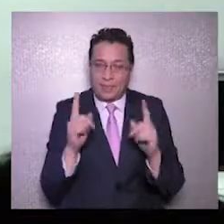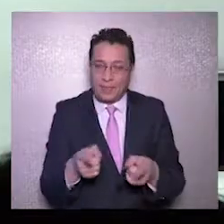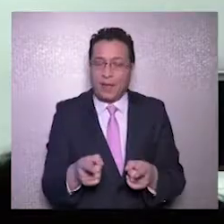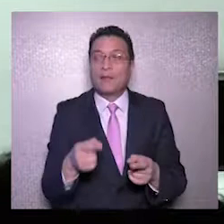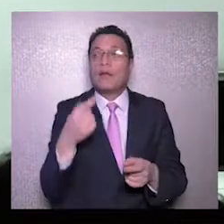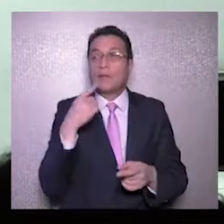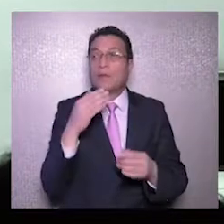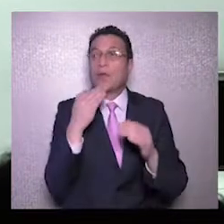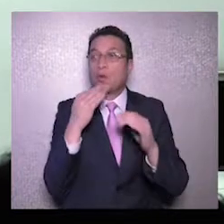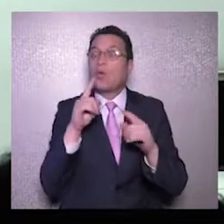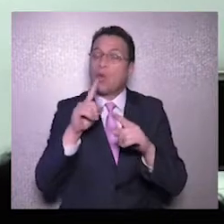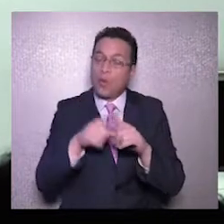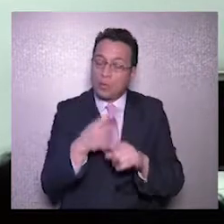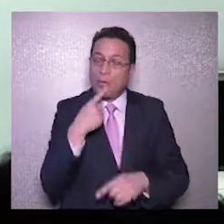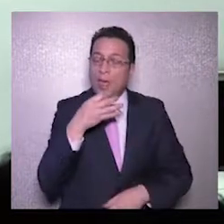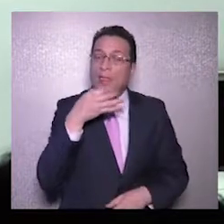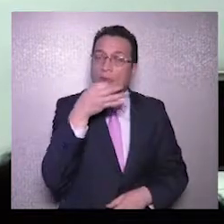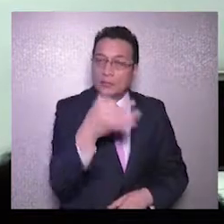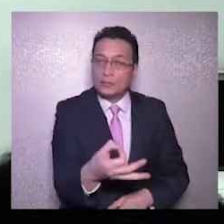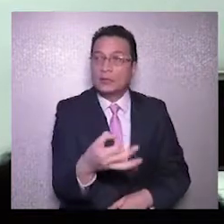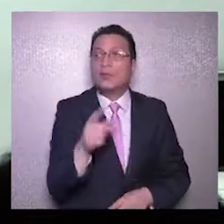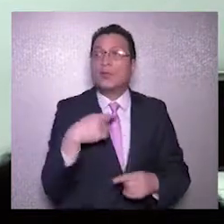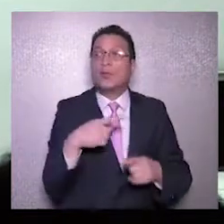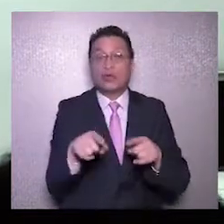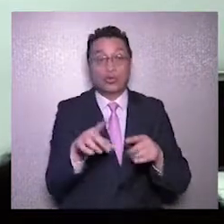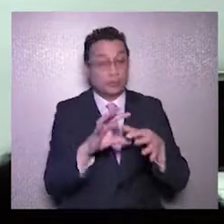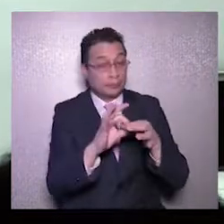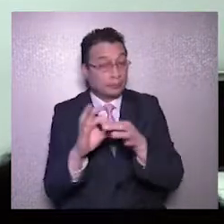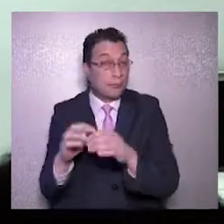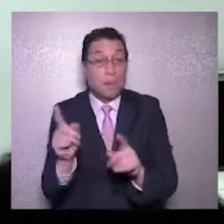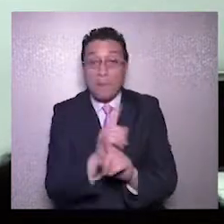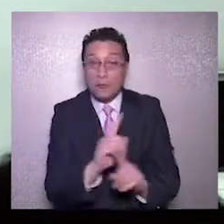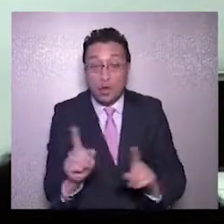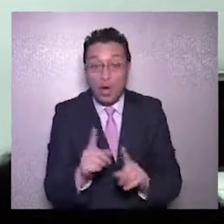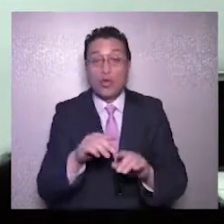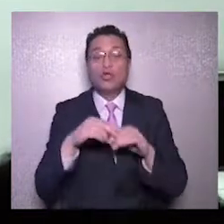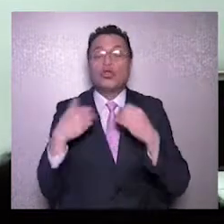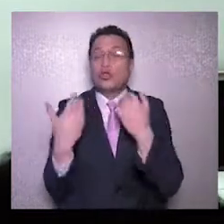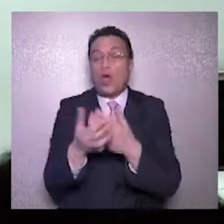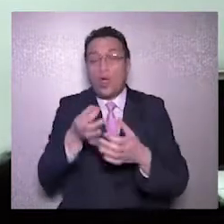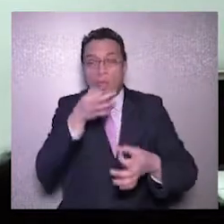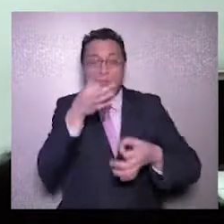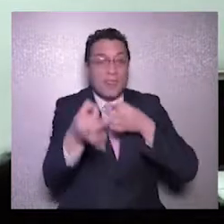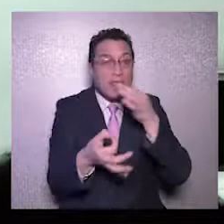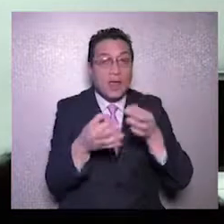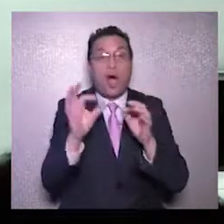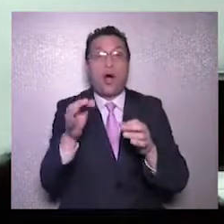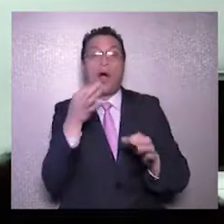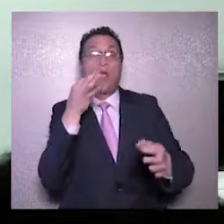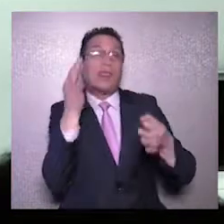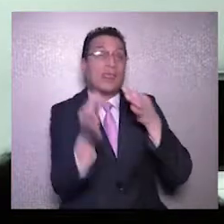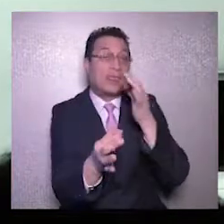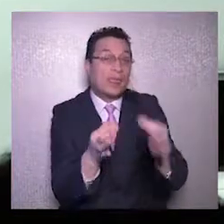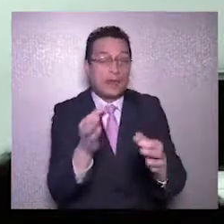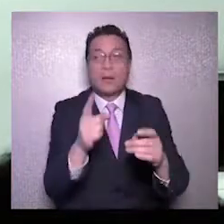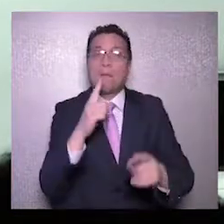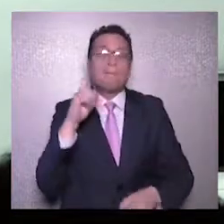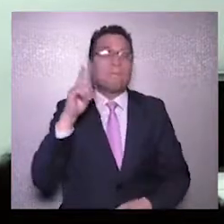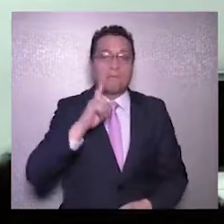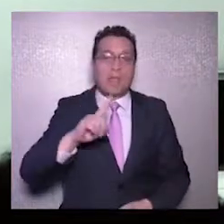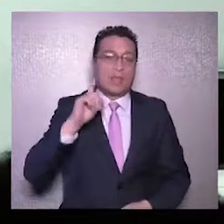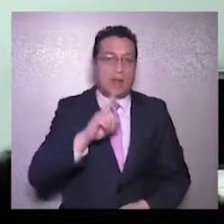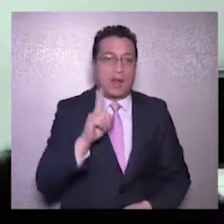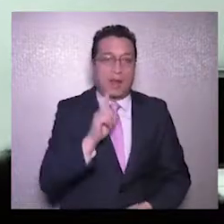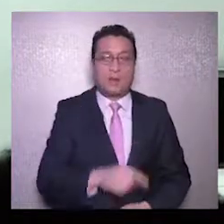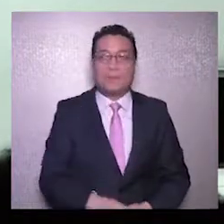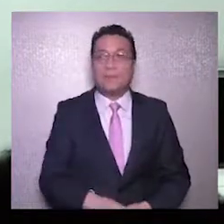Y vuelvo a insistir, mientras esto no ocurra, todo lo que se diga o lo que les digan va a ser mentira.